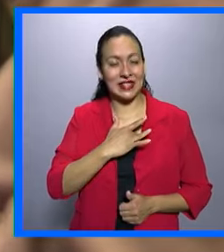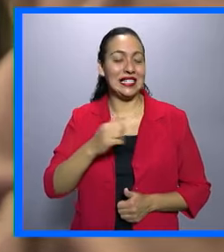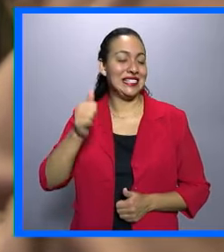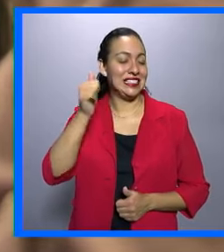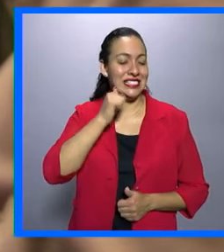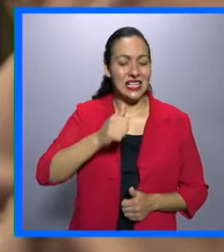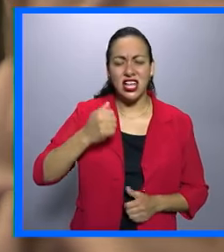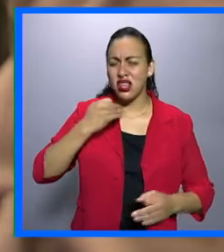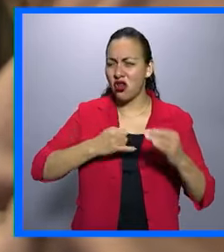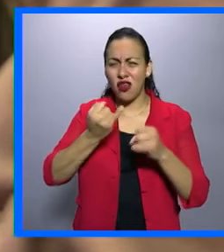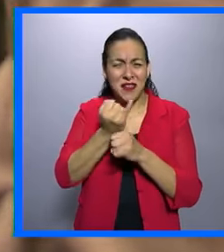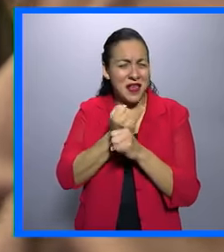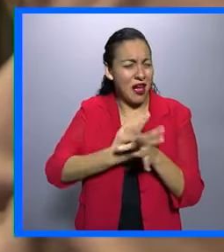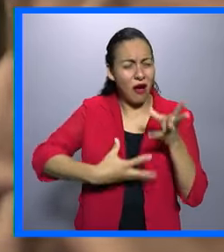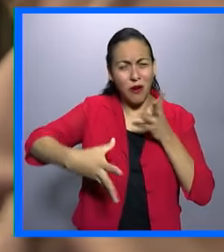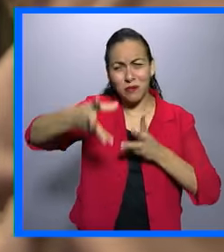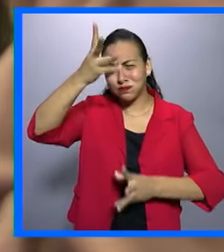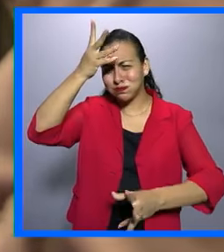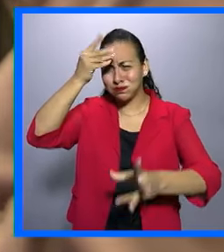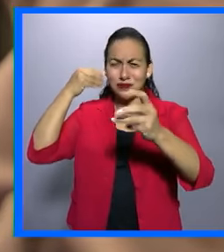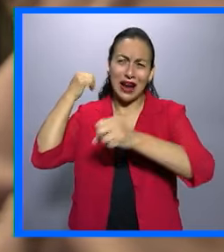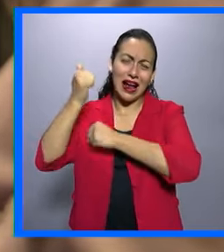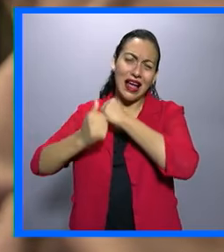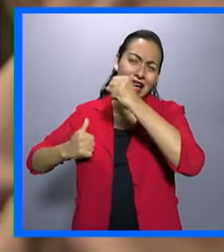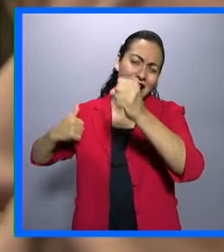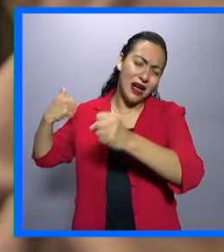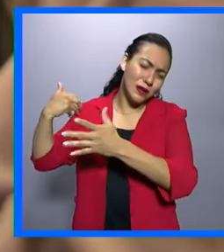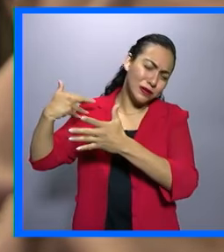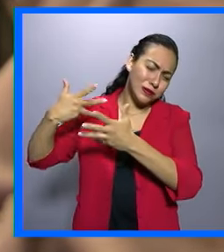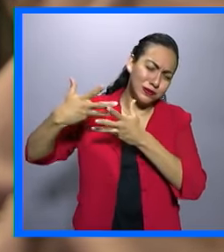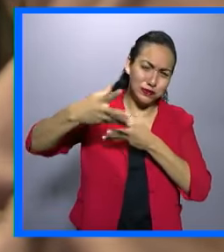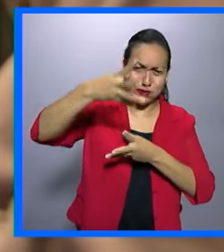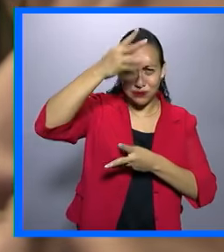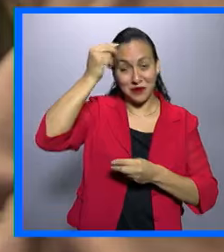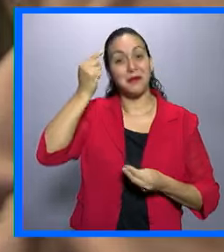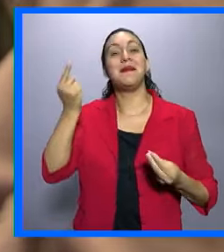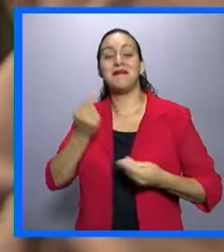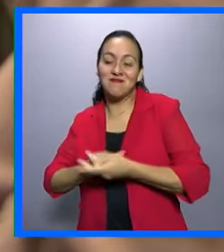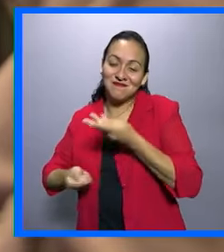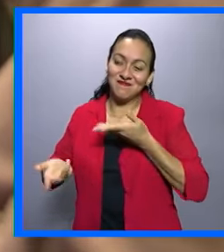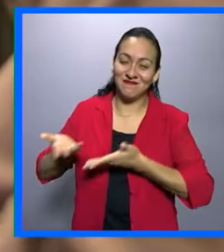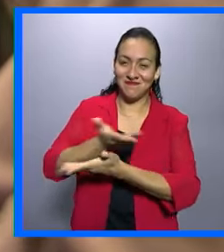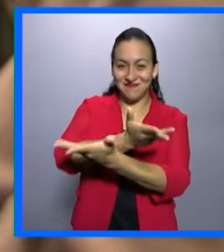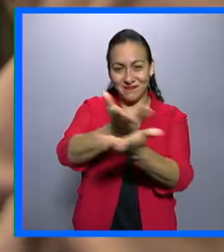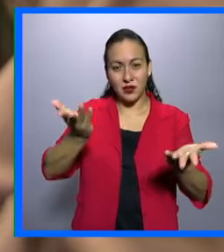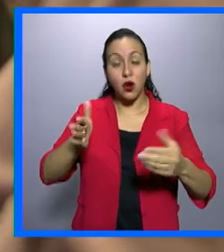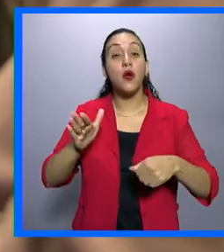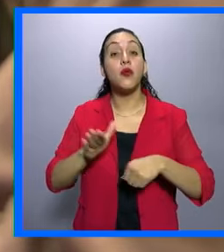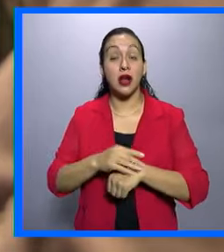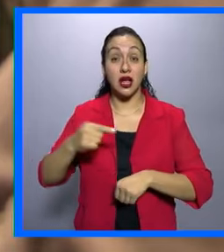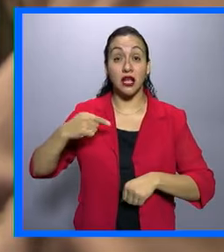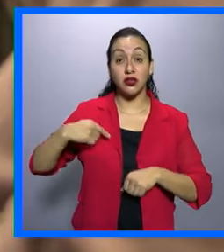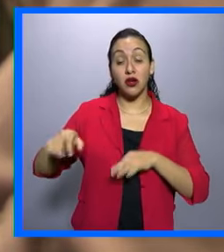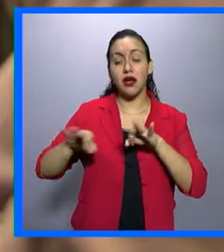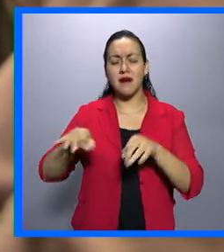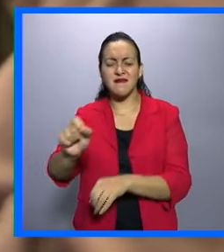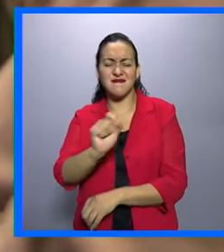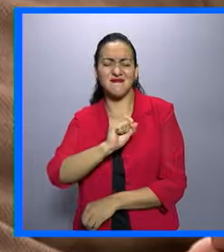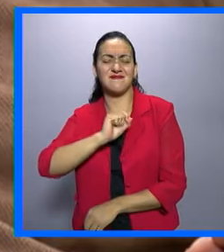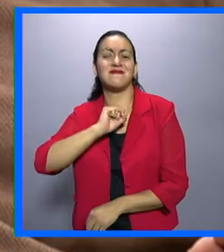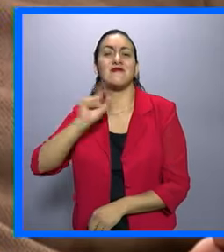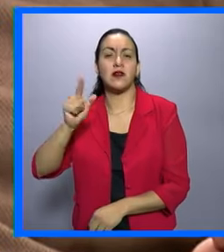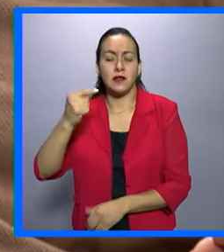todo el conocimiento que he adquirido. ¿Y para quién? Para los demás, porque no es una profesión, es una profesión